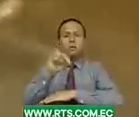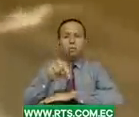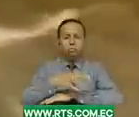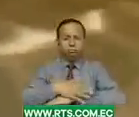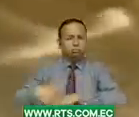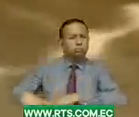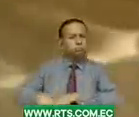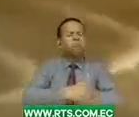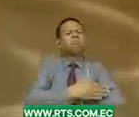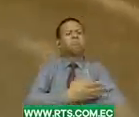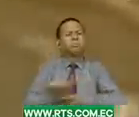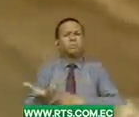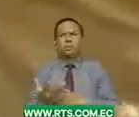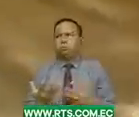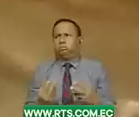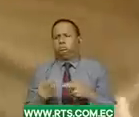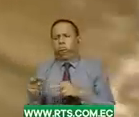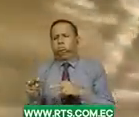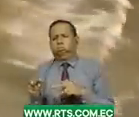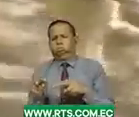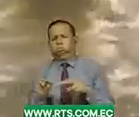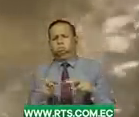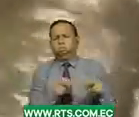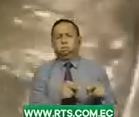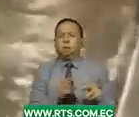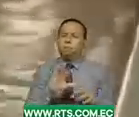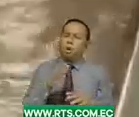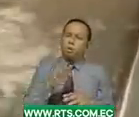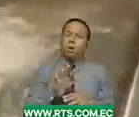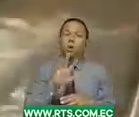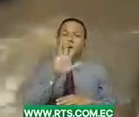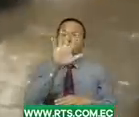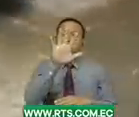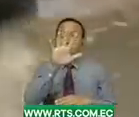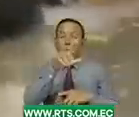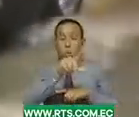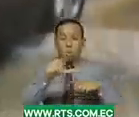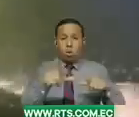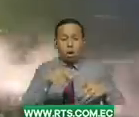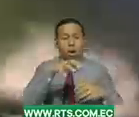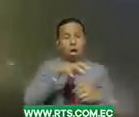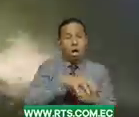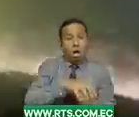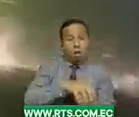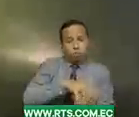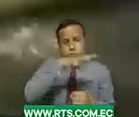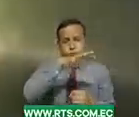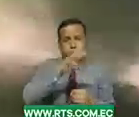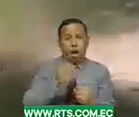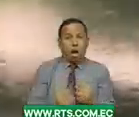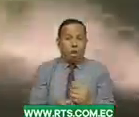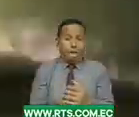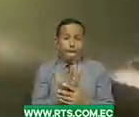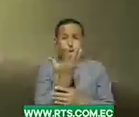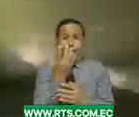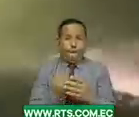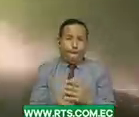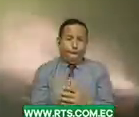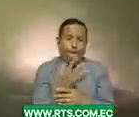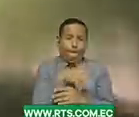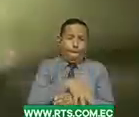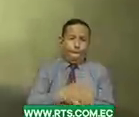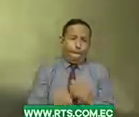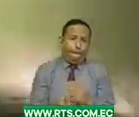donde al menos 5 alcantarillas de aguas lluvias han colapsado. La fuerte lluvia, acompañada de